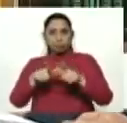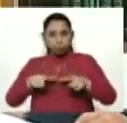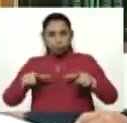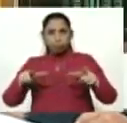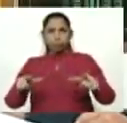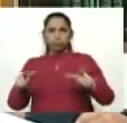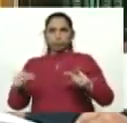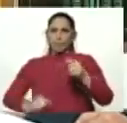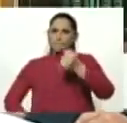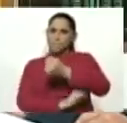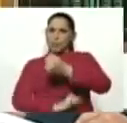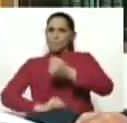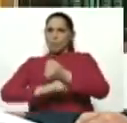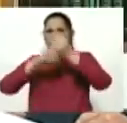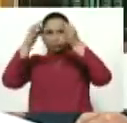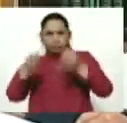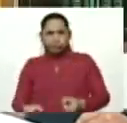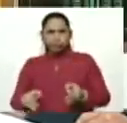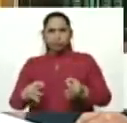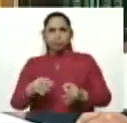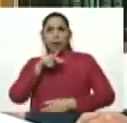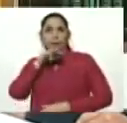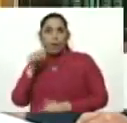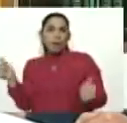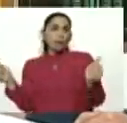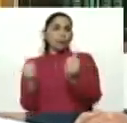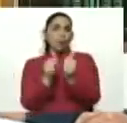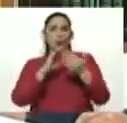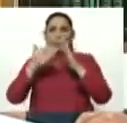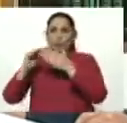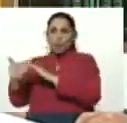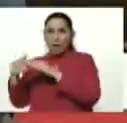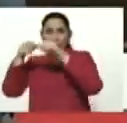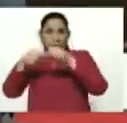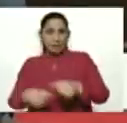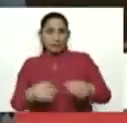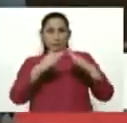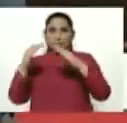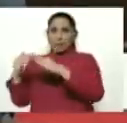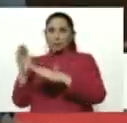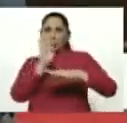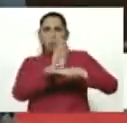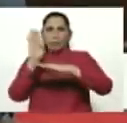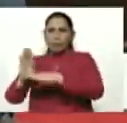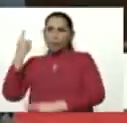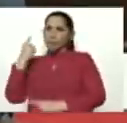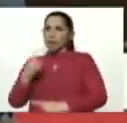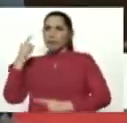de base, concreto, a hablar con la comunidad, a quedarse en la casa, a cuidarse.